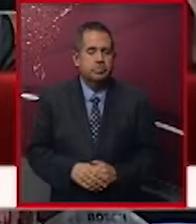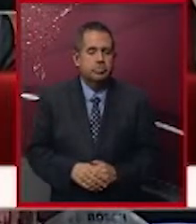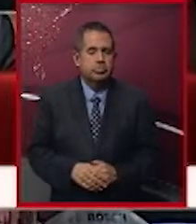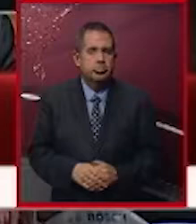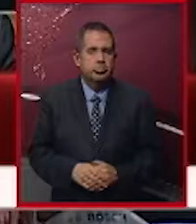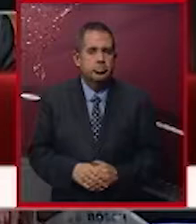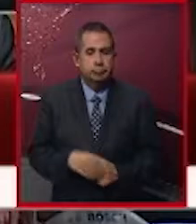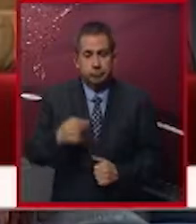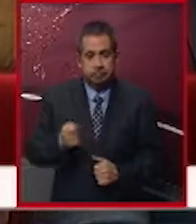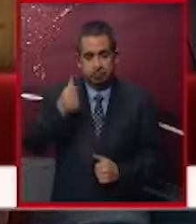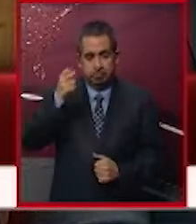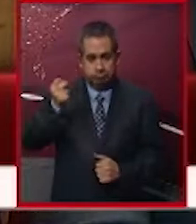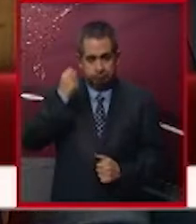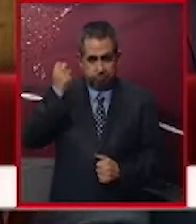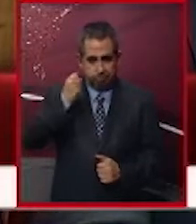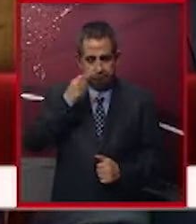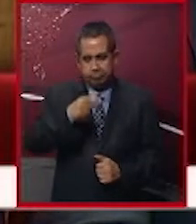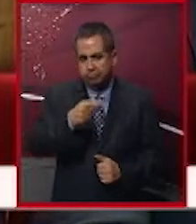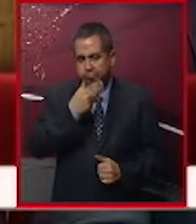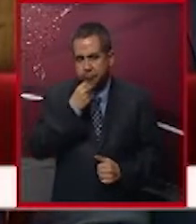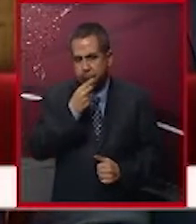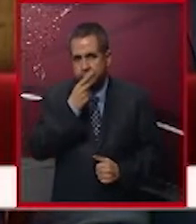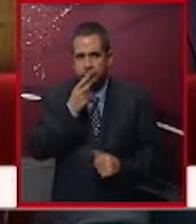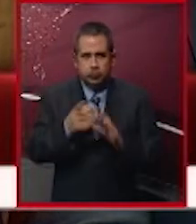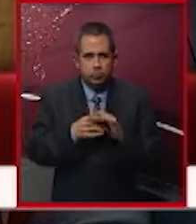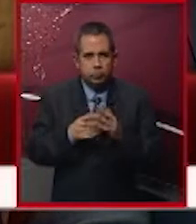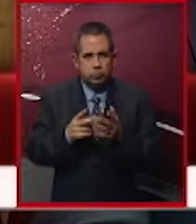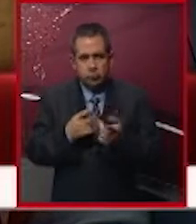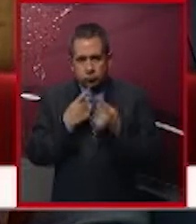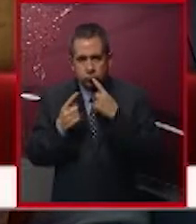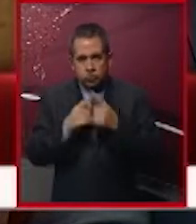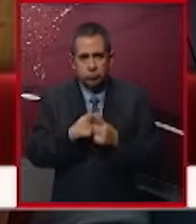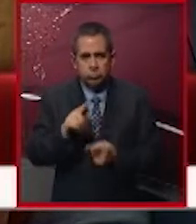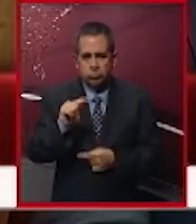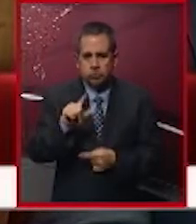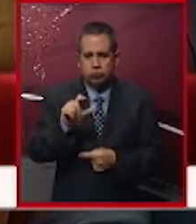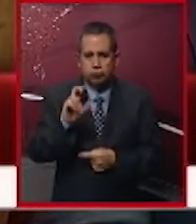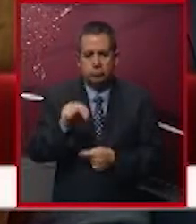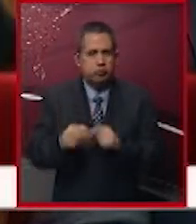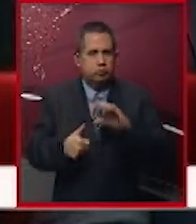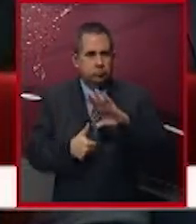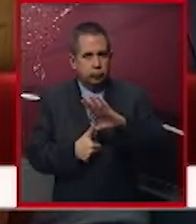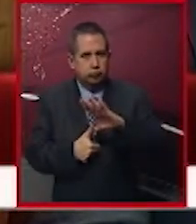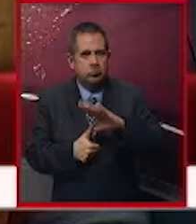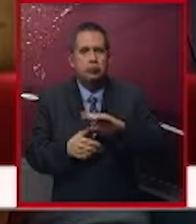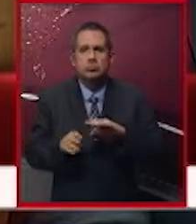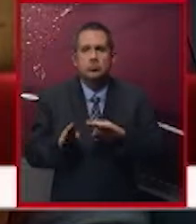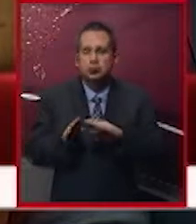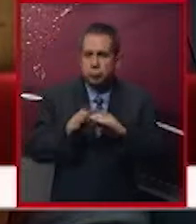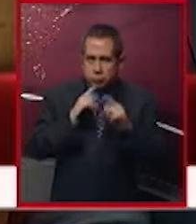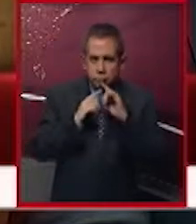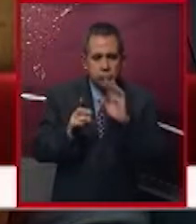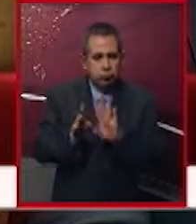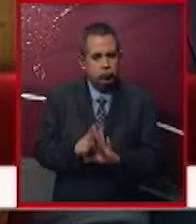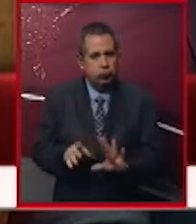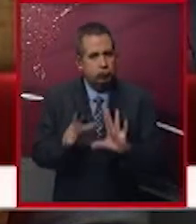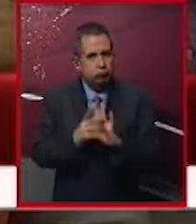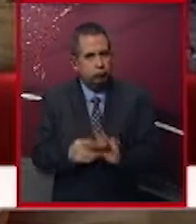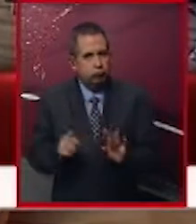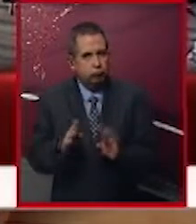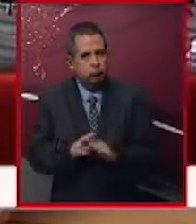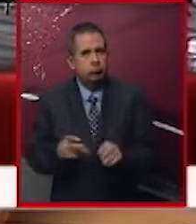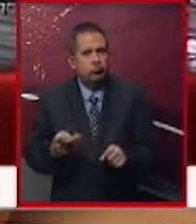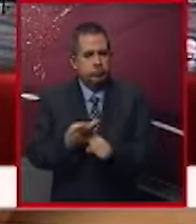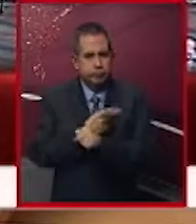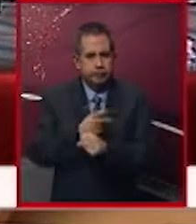En su primera intervención, el funcionario público se refirió a la renegociación del Tratado de Libre Comercio entre América del Norte y destacó el incremento que en